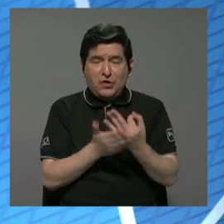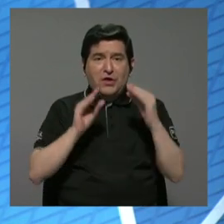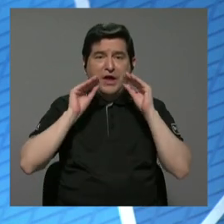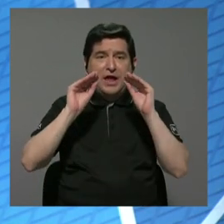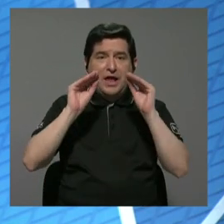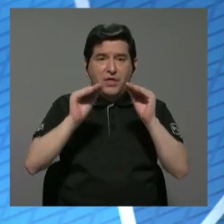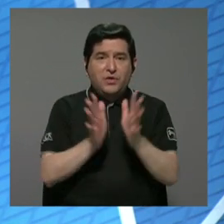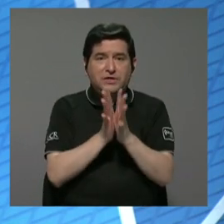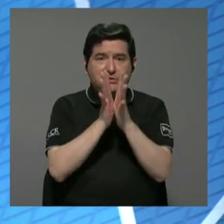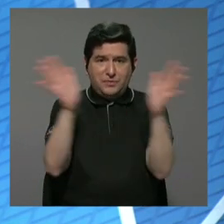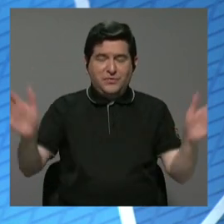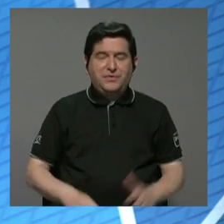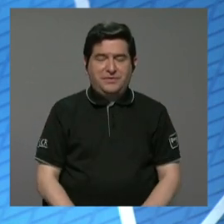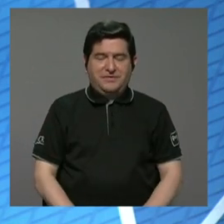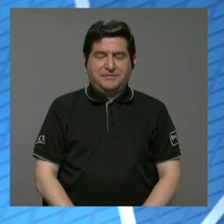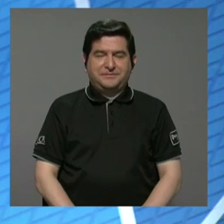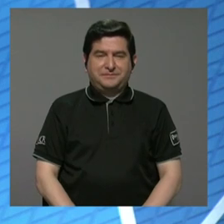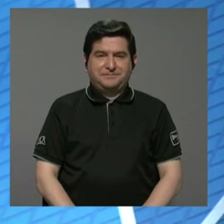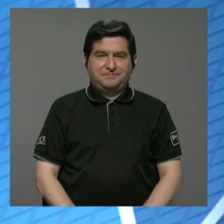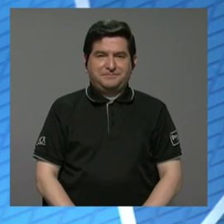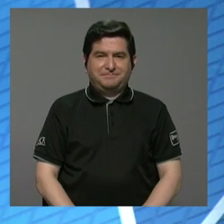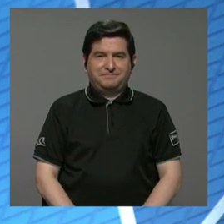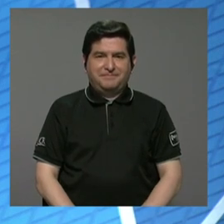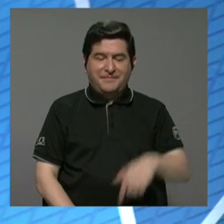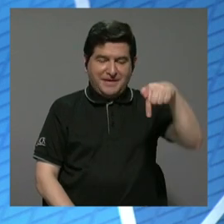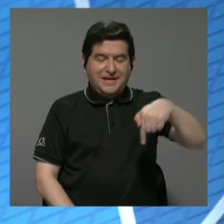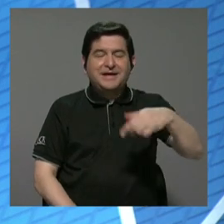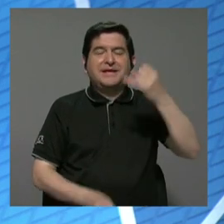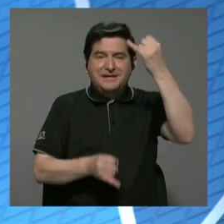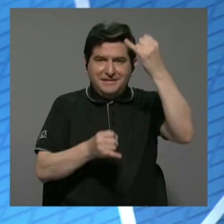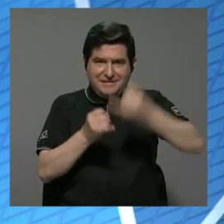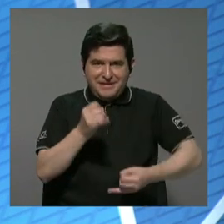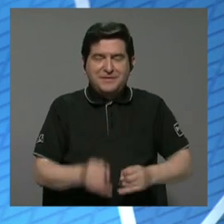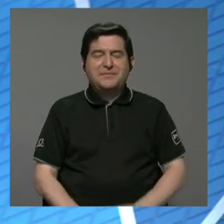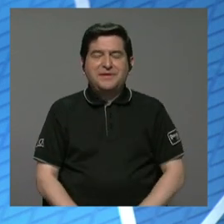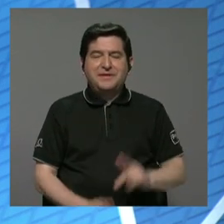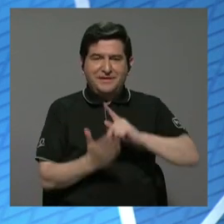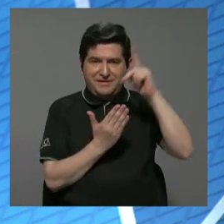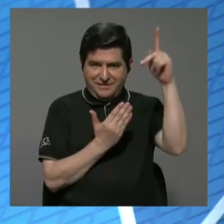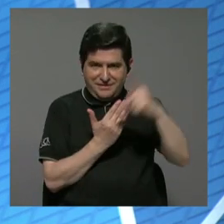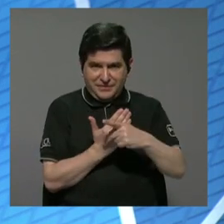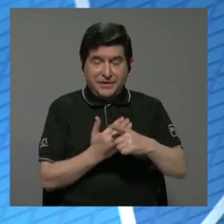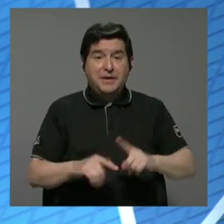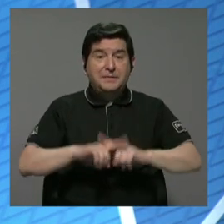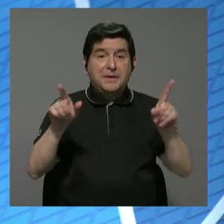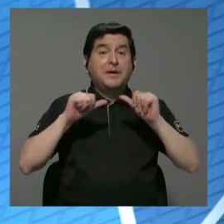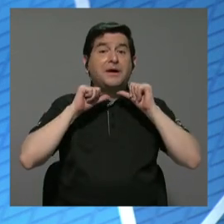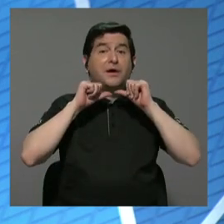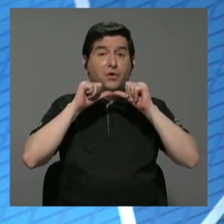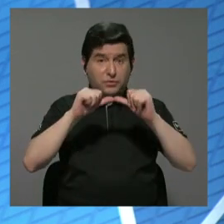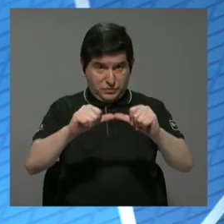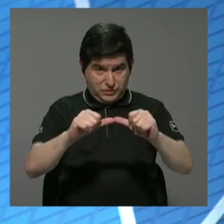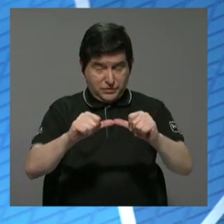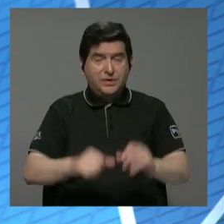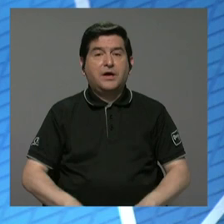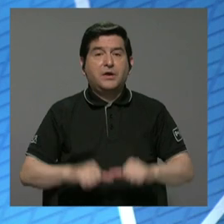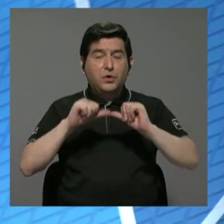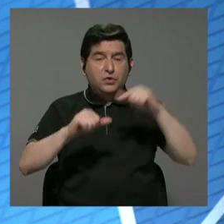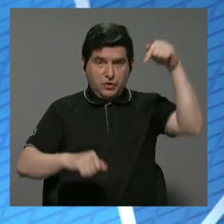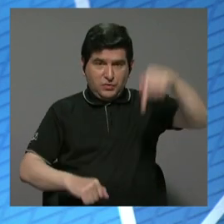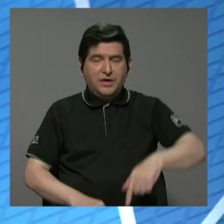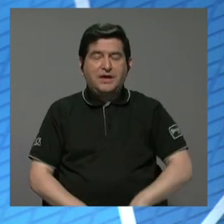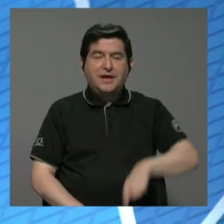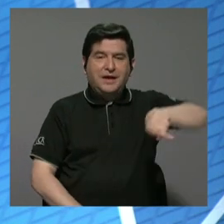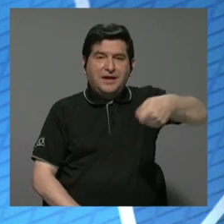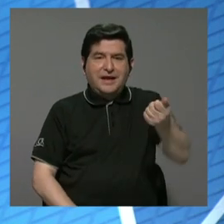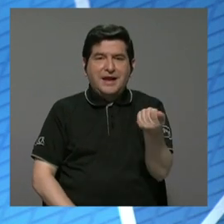educación pública. De esta forma, estamos llegando al final de esta transmisión, pero seguimos acá en